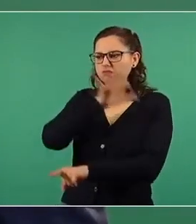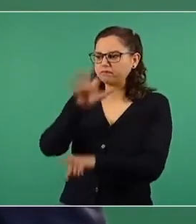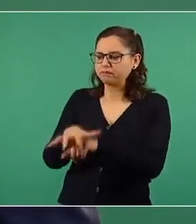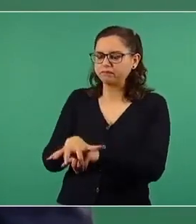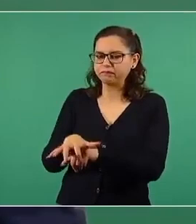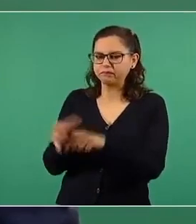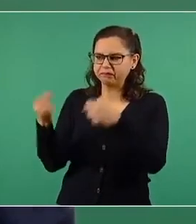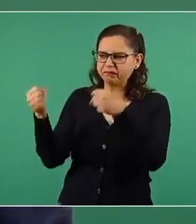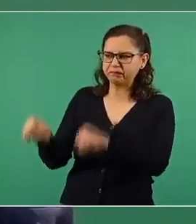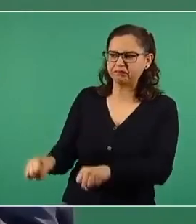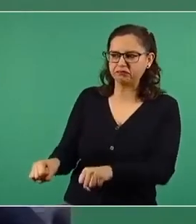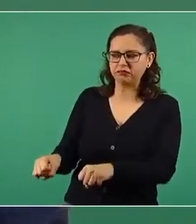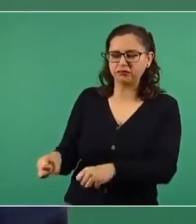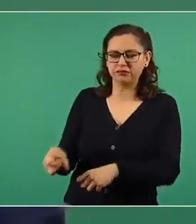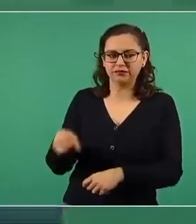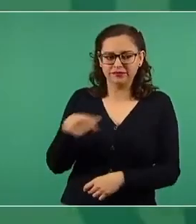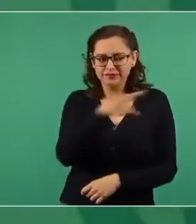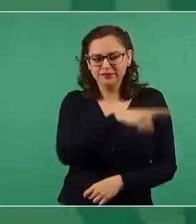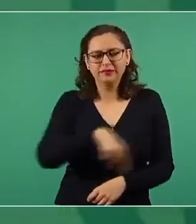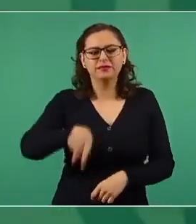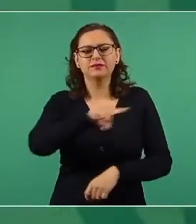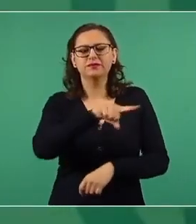es que ellos,